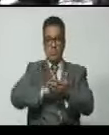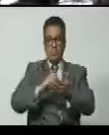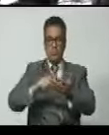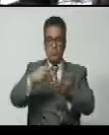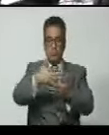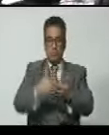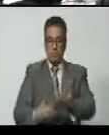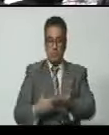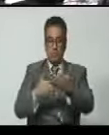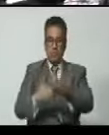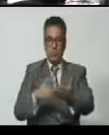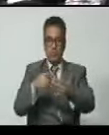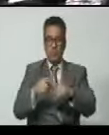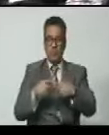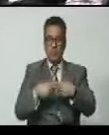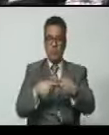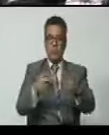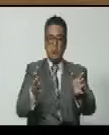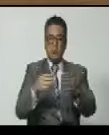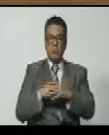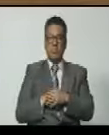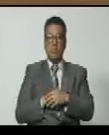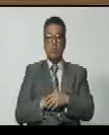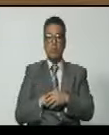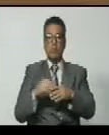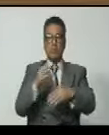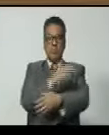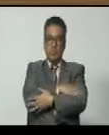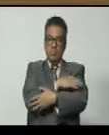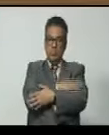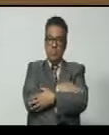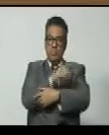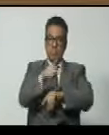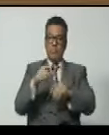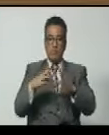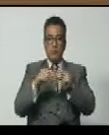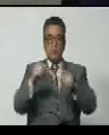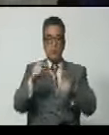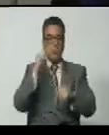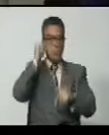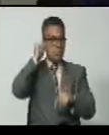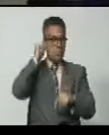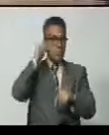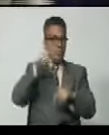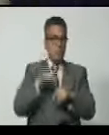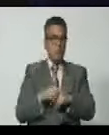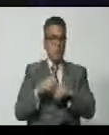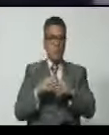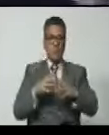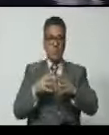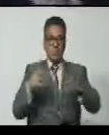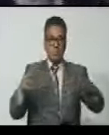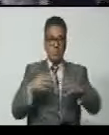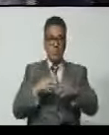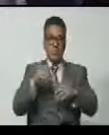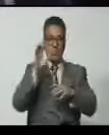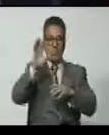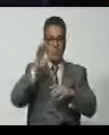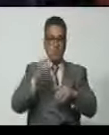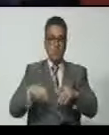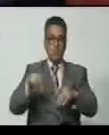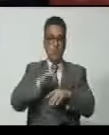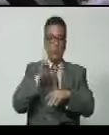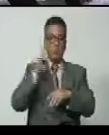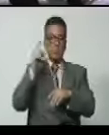Oficial a los fines de su publicación. Felicitaciones a todas las mujeres de la ancha patria venezolana que